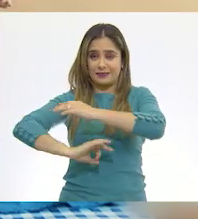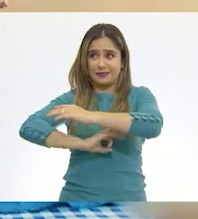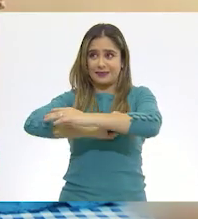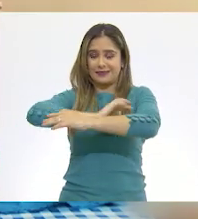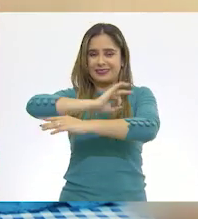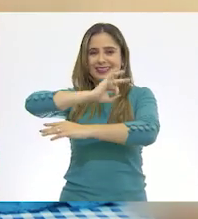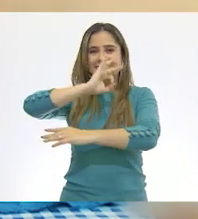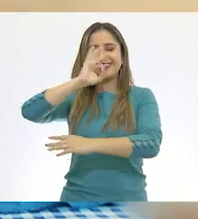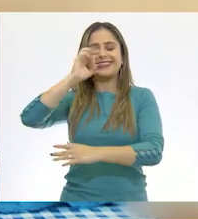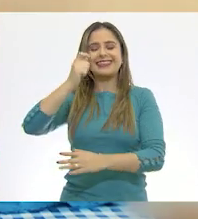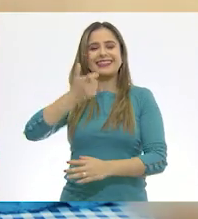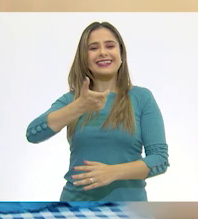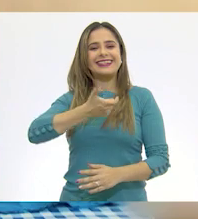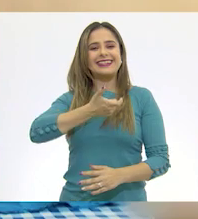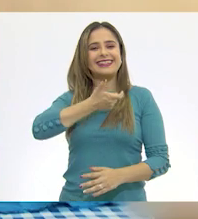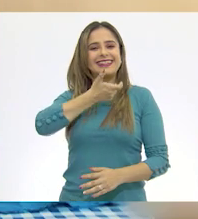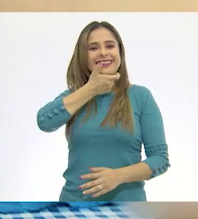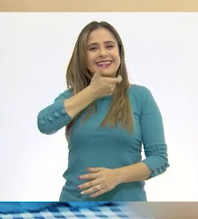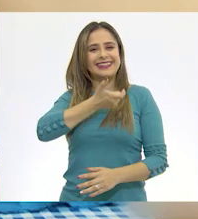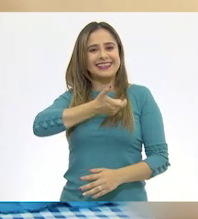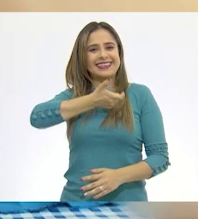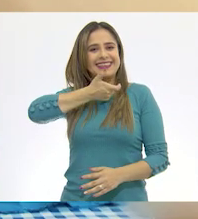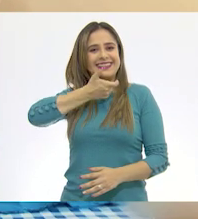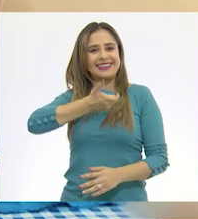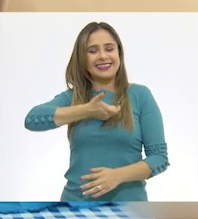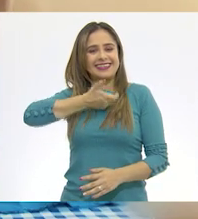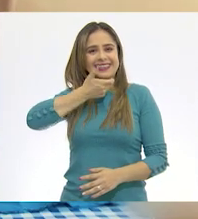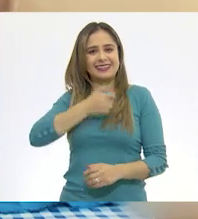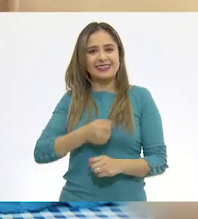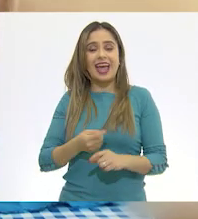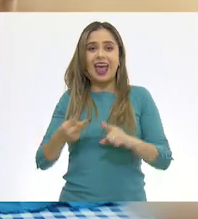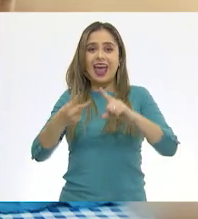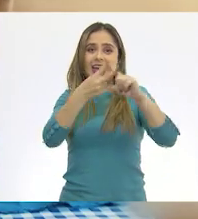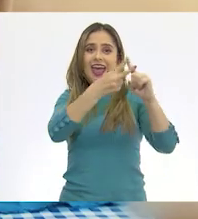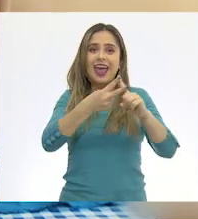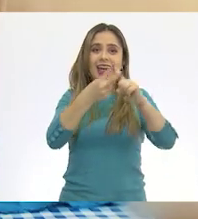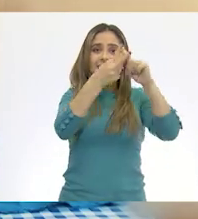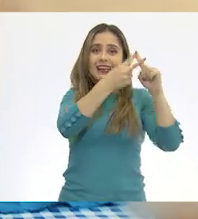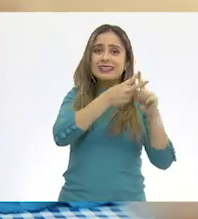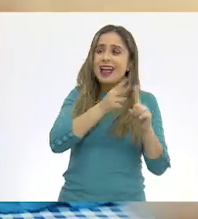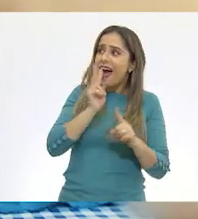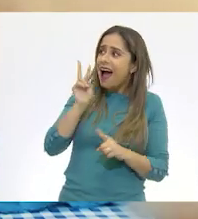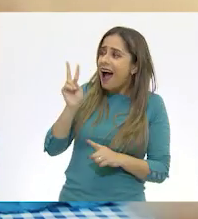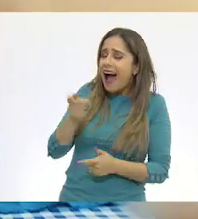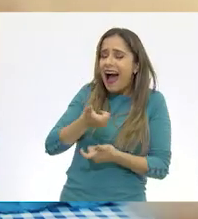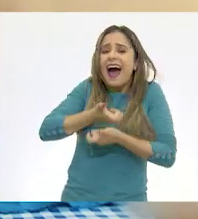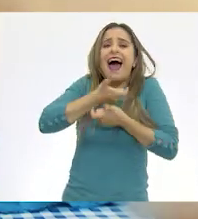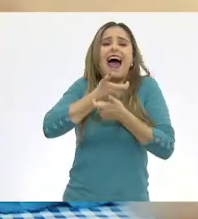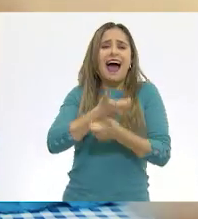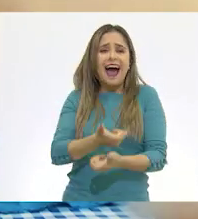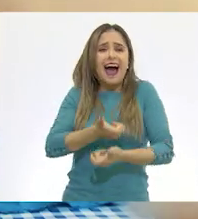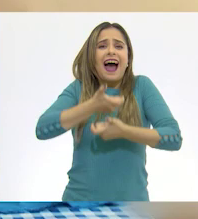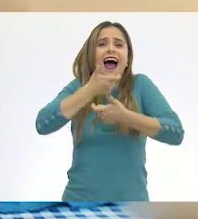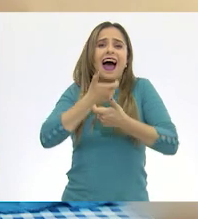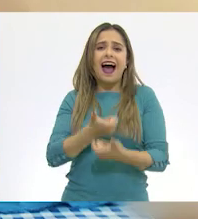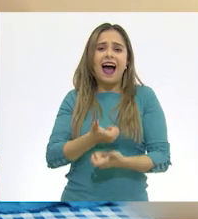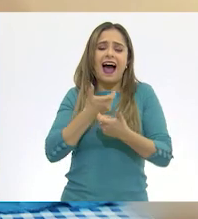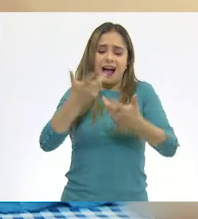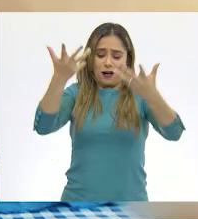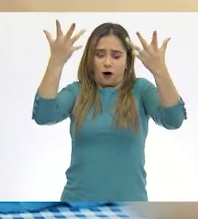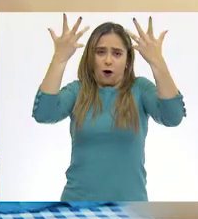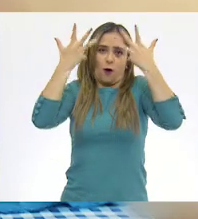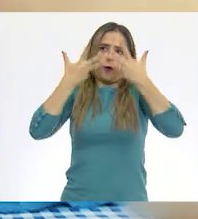sonriente salió el sol. Las estrellitas se reían del susto que el sol les